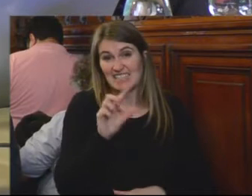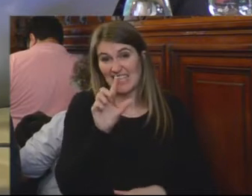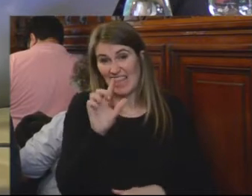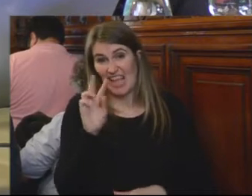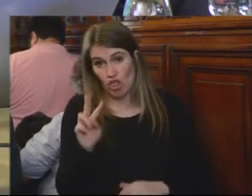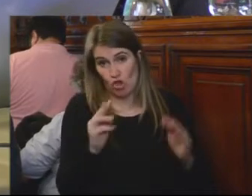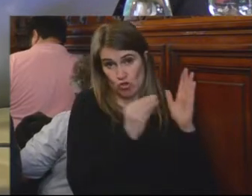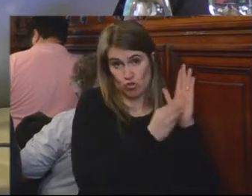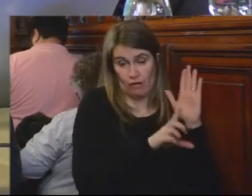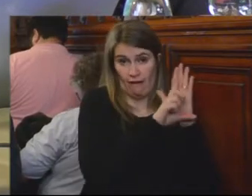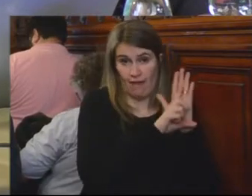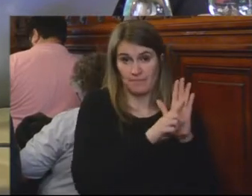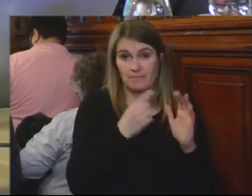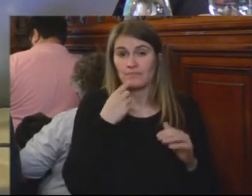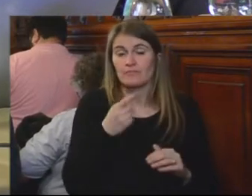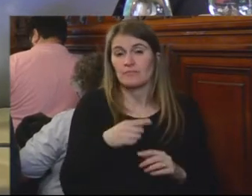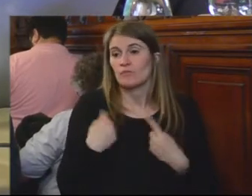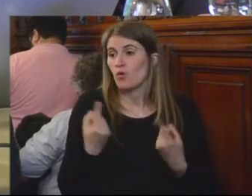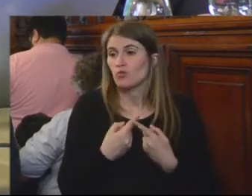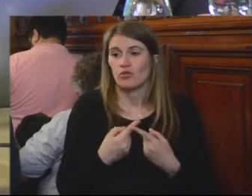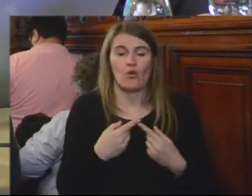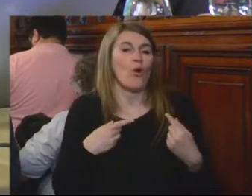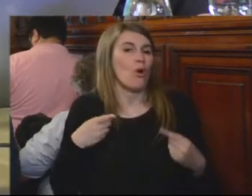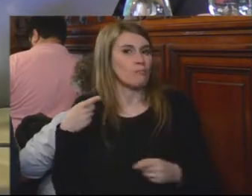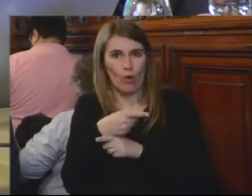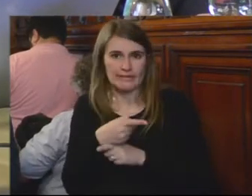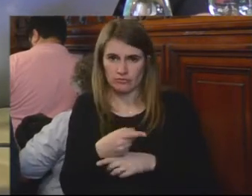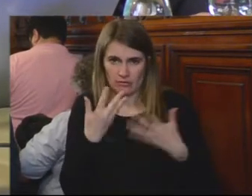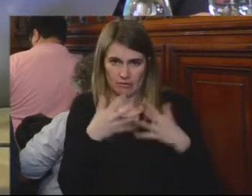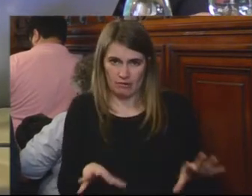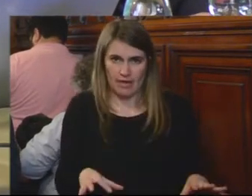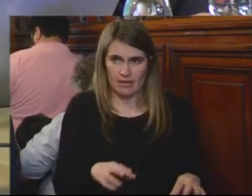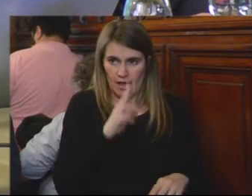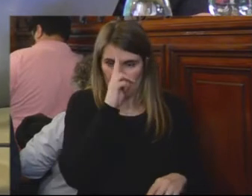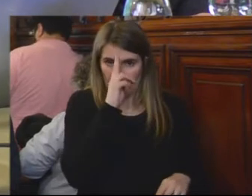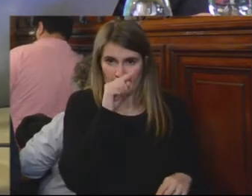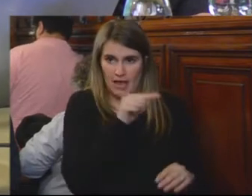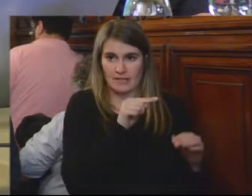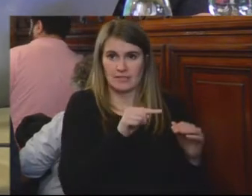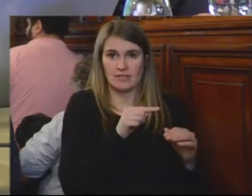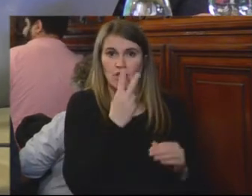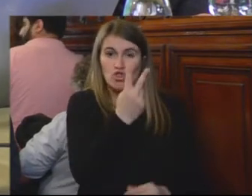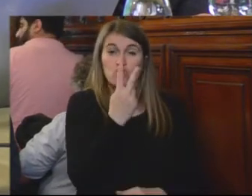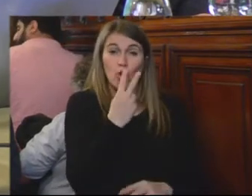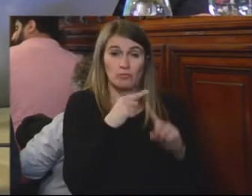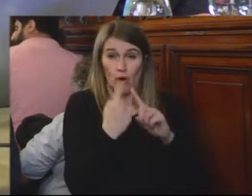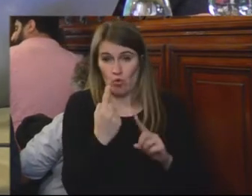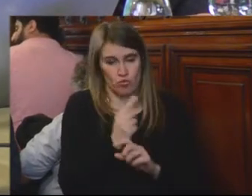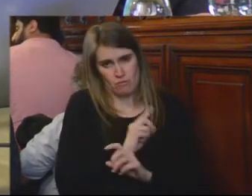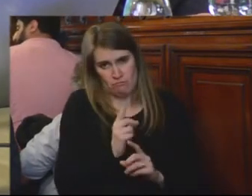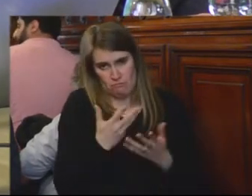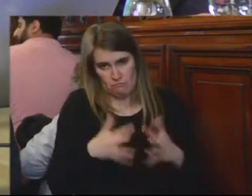mixtas como partes querellantes nos hemos expuesto nos hemos opuesto terminantemente a la aplicación de el 2 por 1 esto en